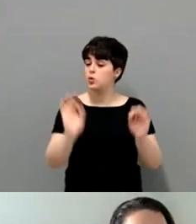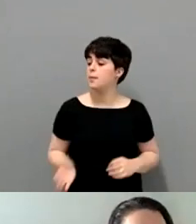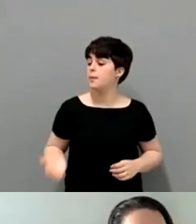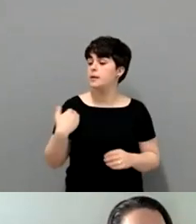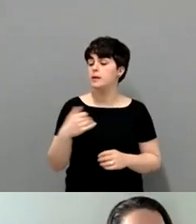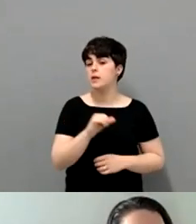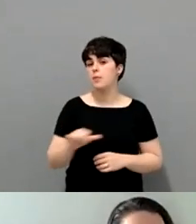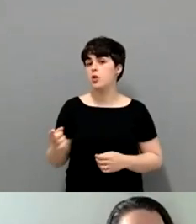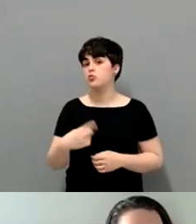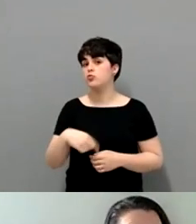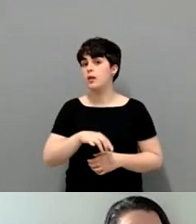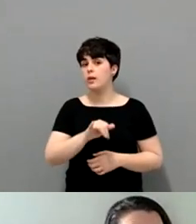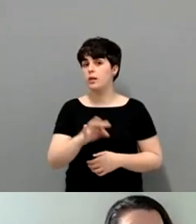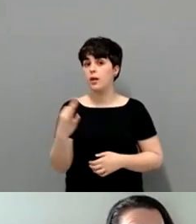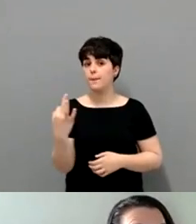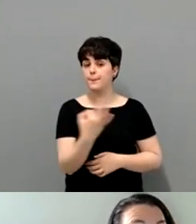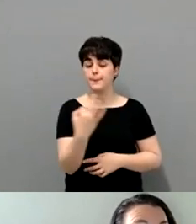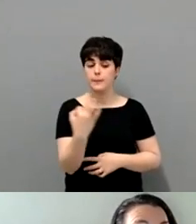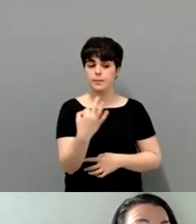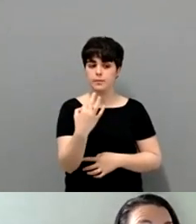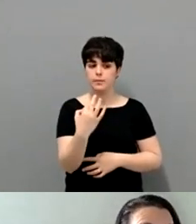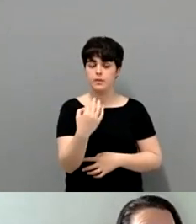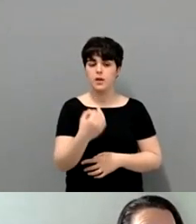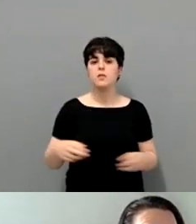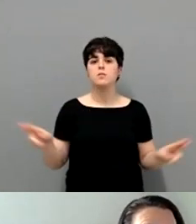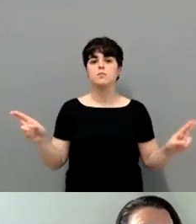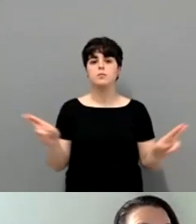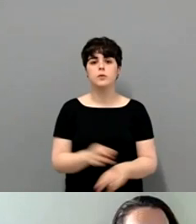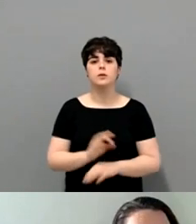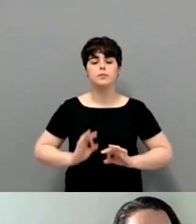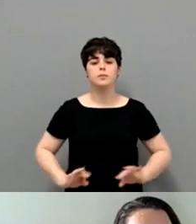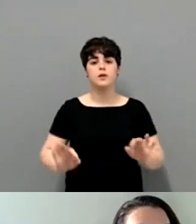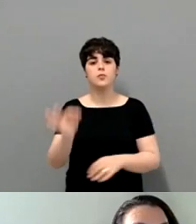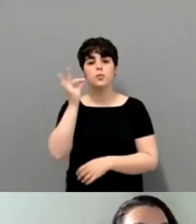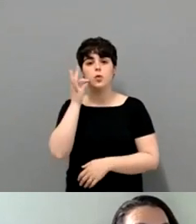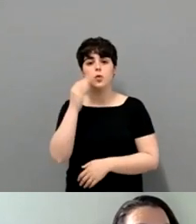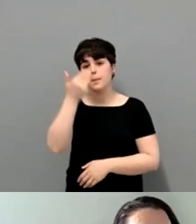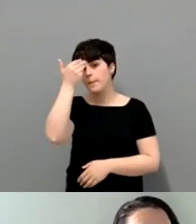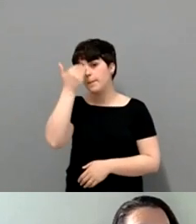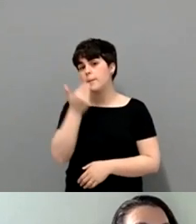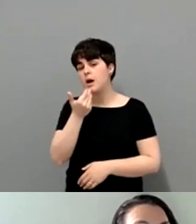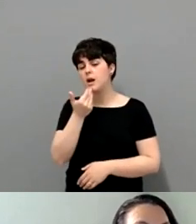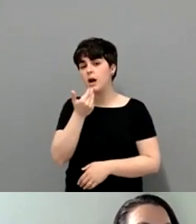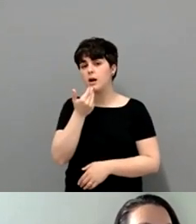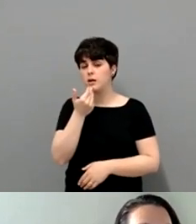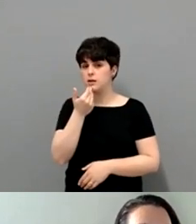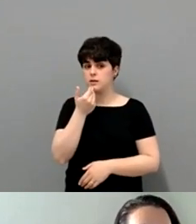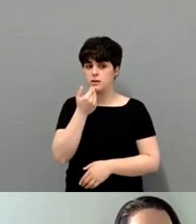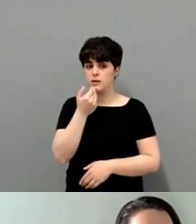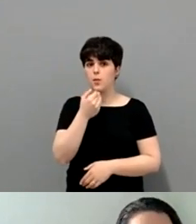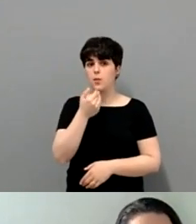pasada teníamos una denegación de una mujer con parálisis cerebral, con